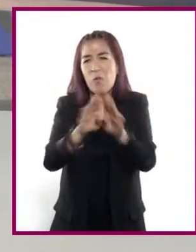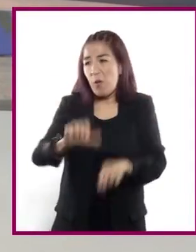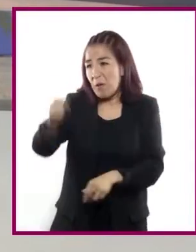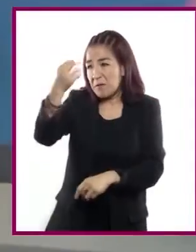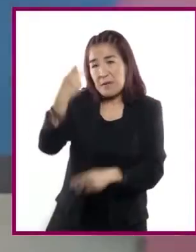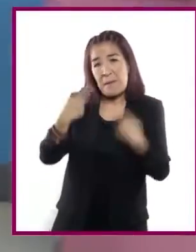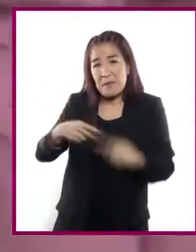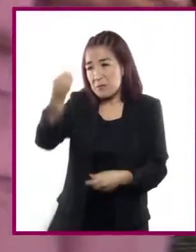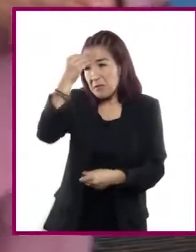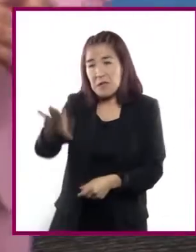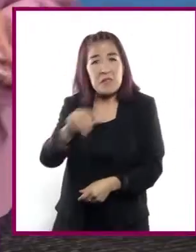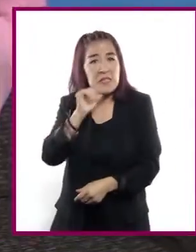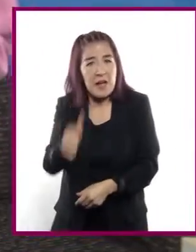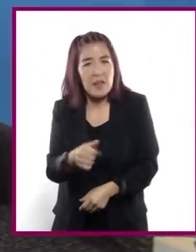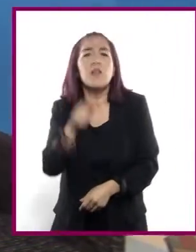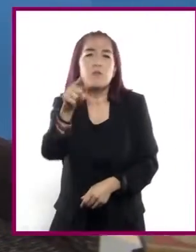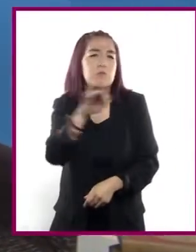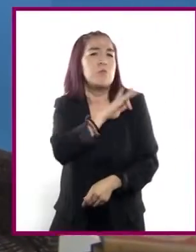otras personas.